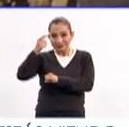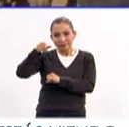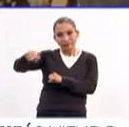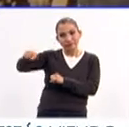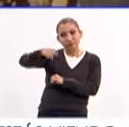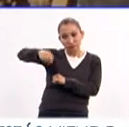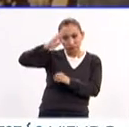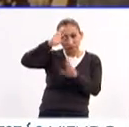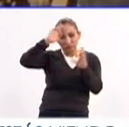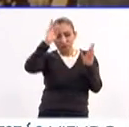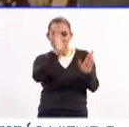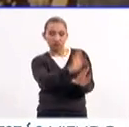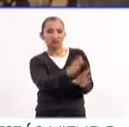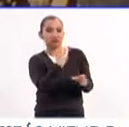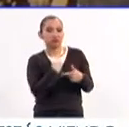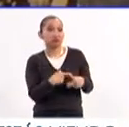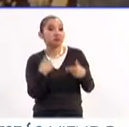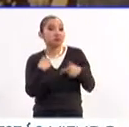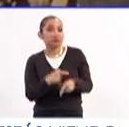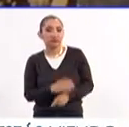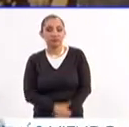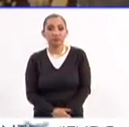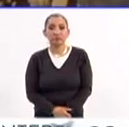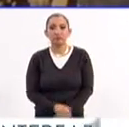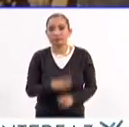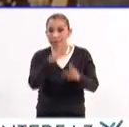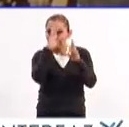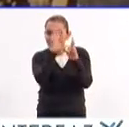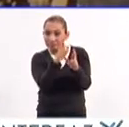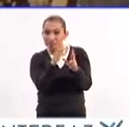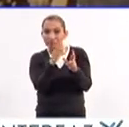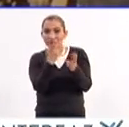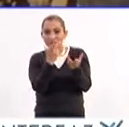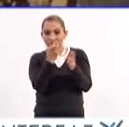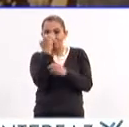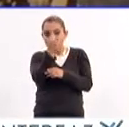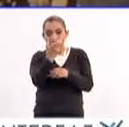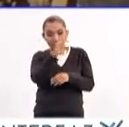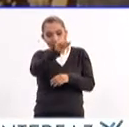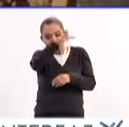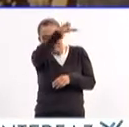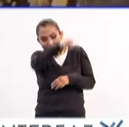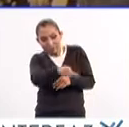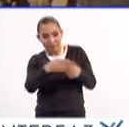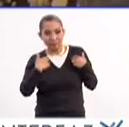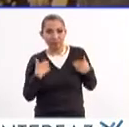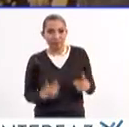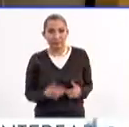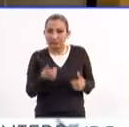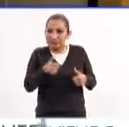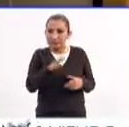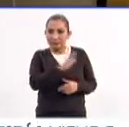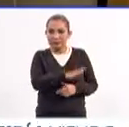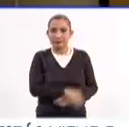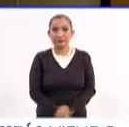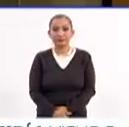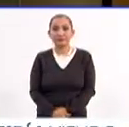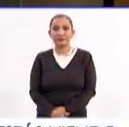el respeto a la persona, el respeto a por eso al ser humano como tal.